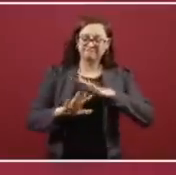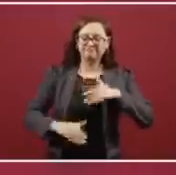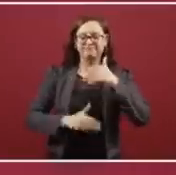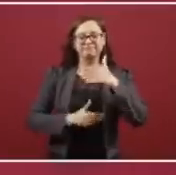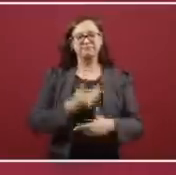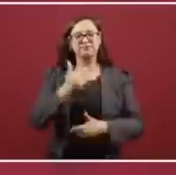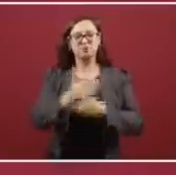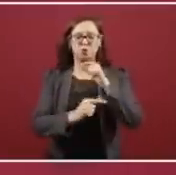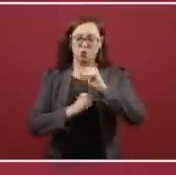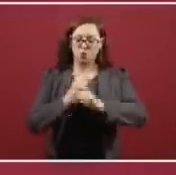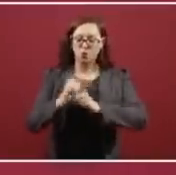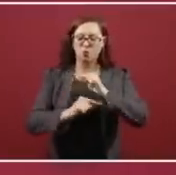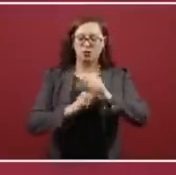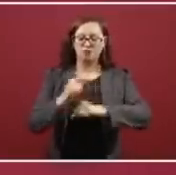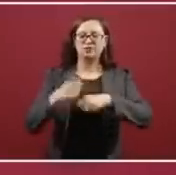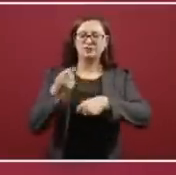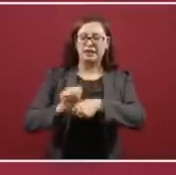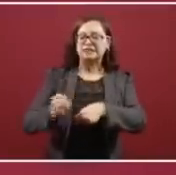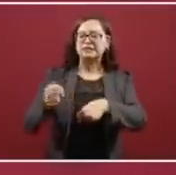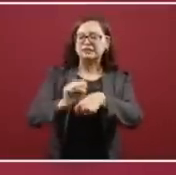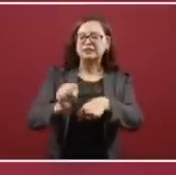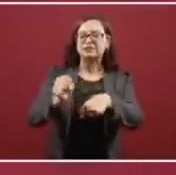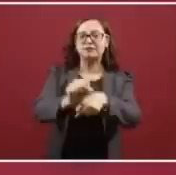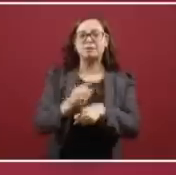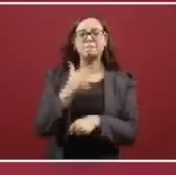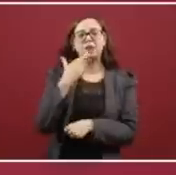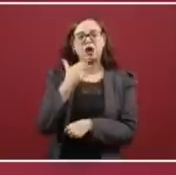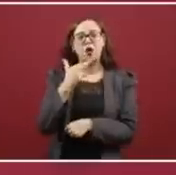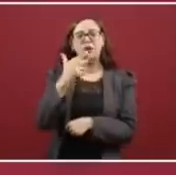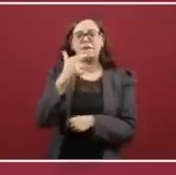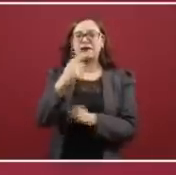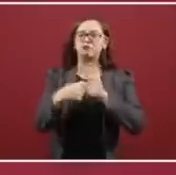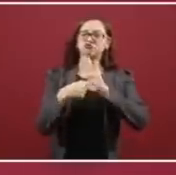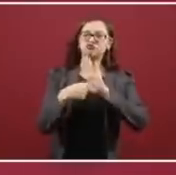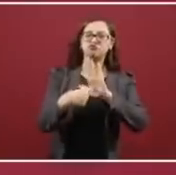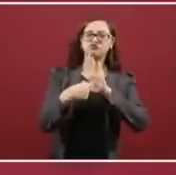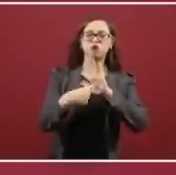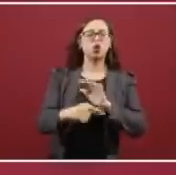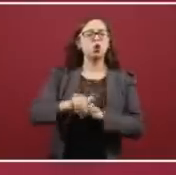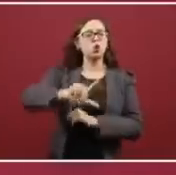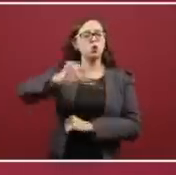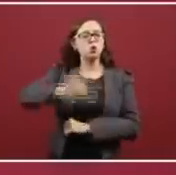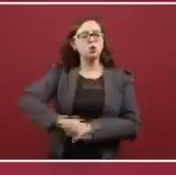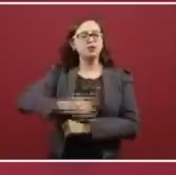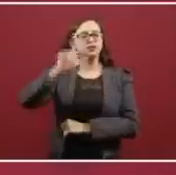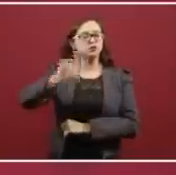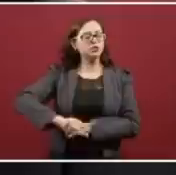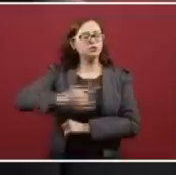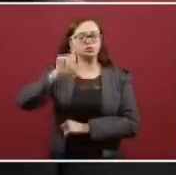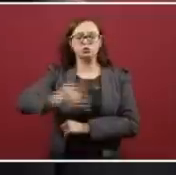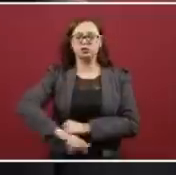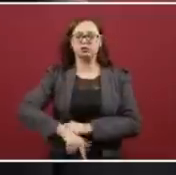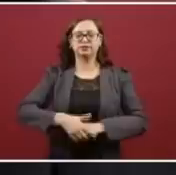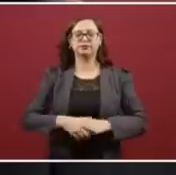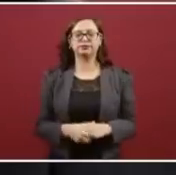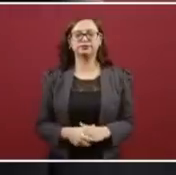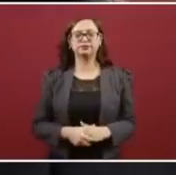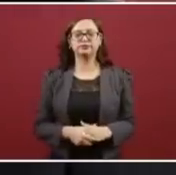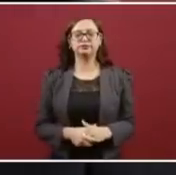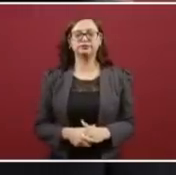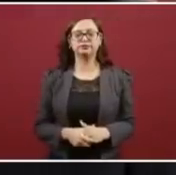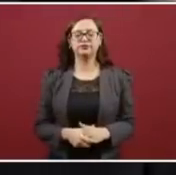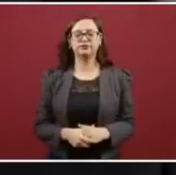y se va a mantener todos los lunes se va